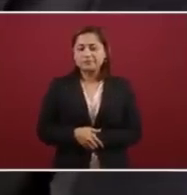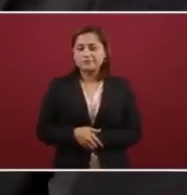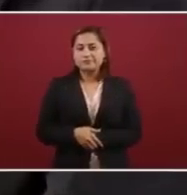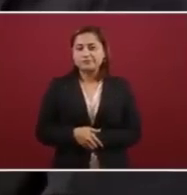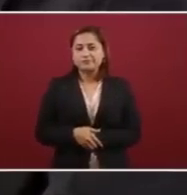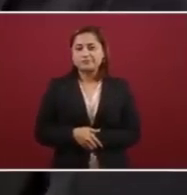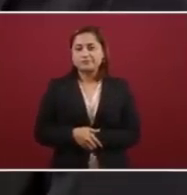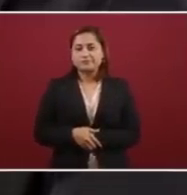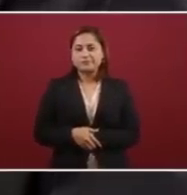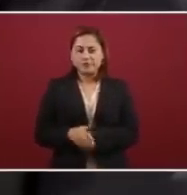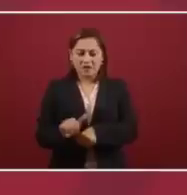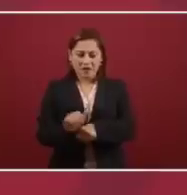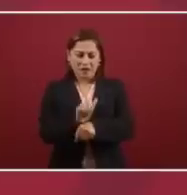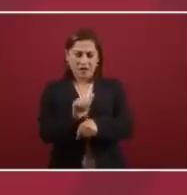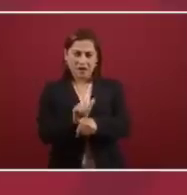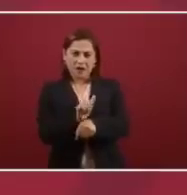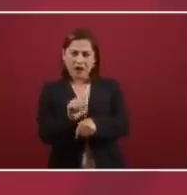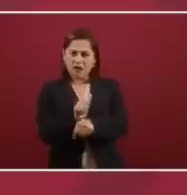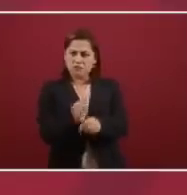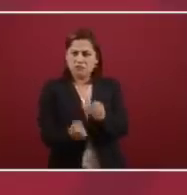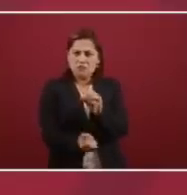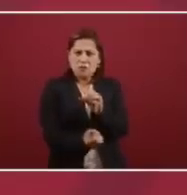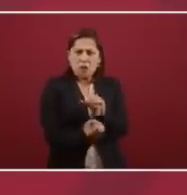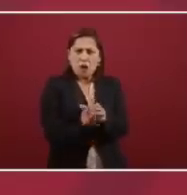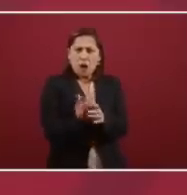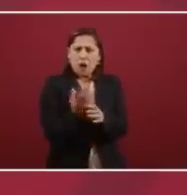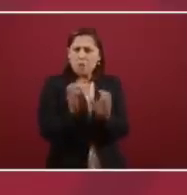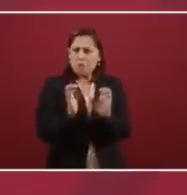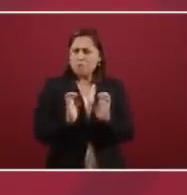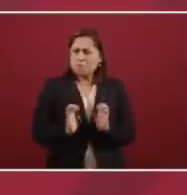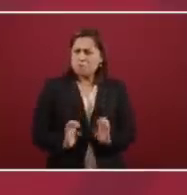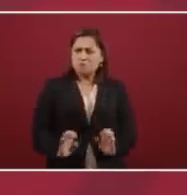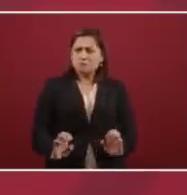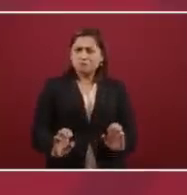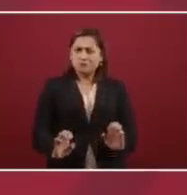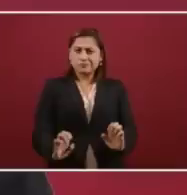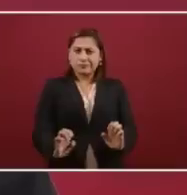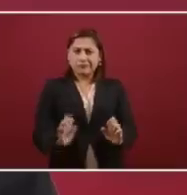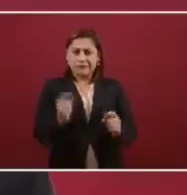los oscar los últimos modelos todo eso